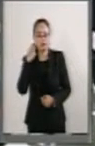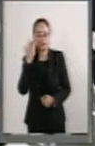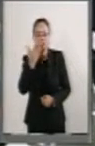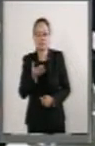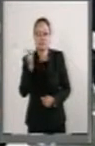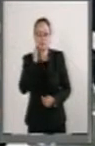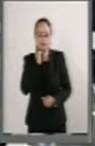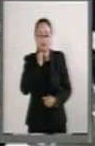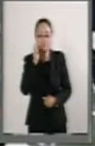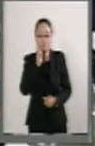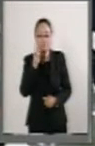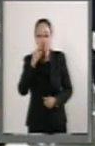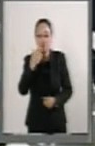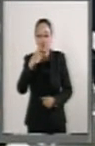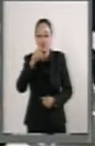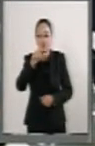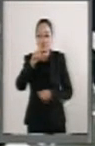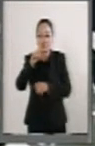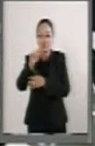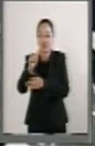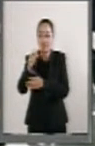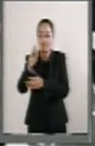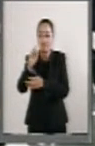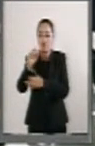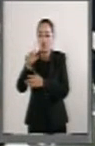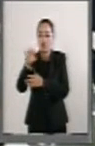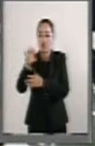cumpleaños de la senadora Hilda Flores.